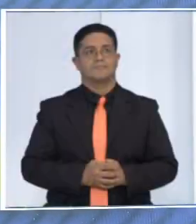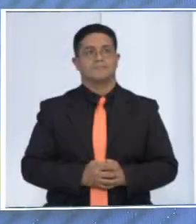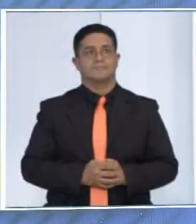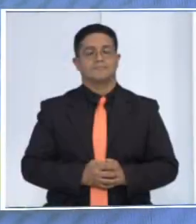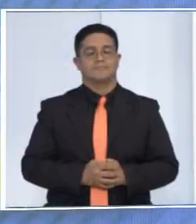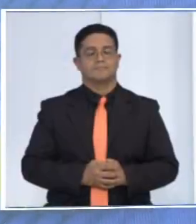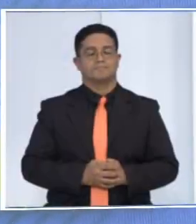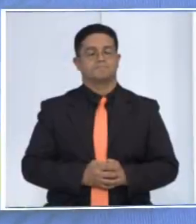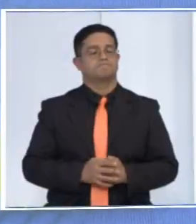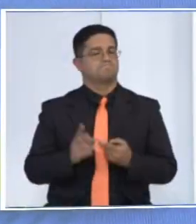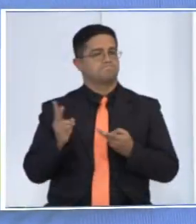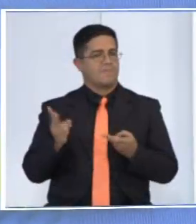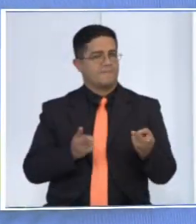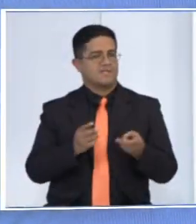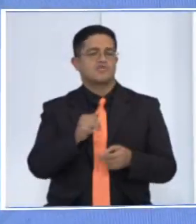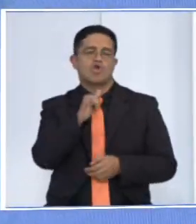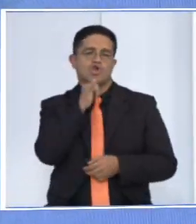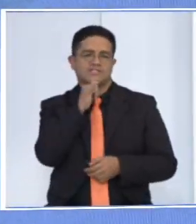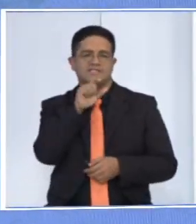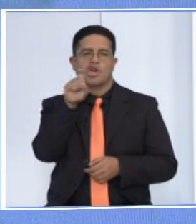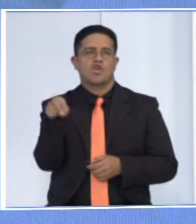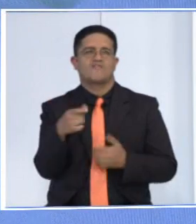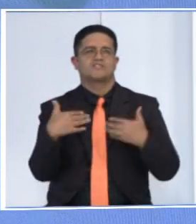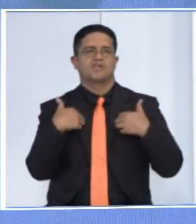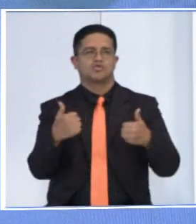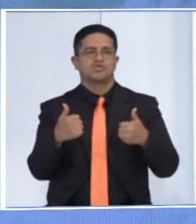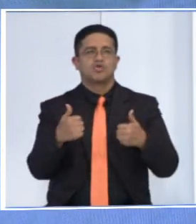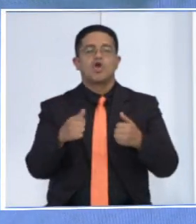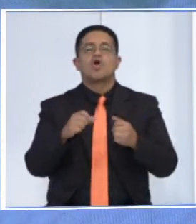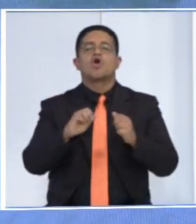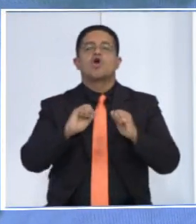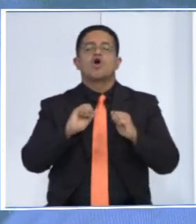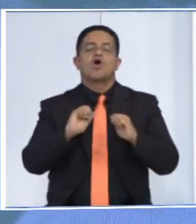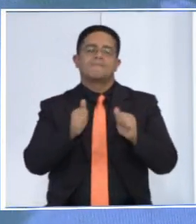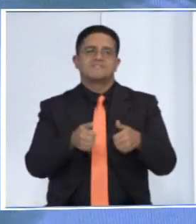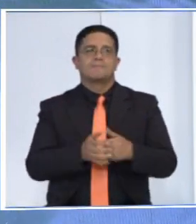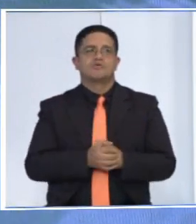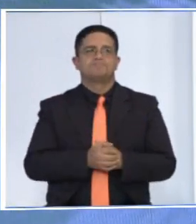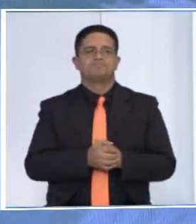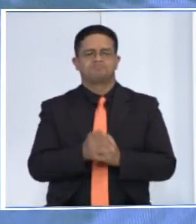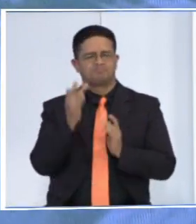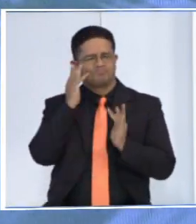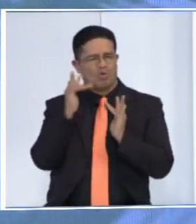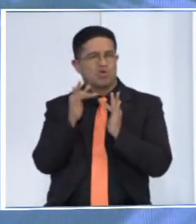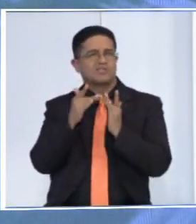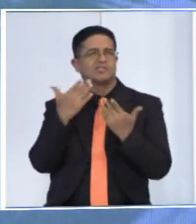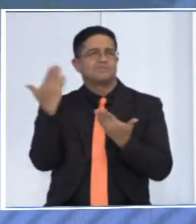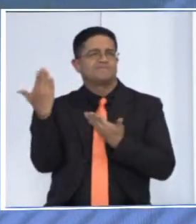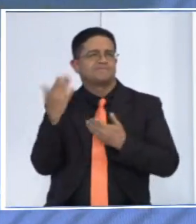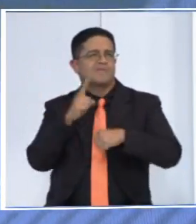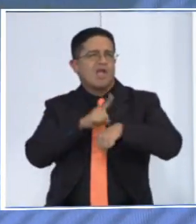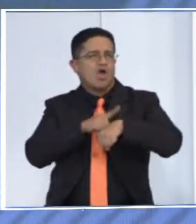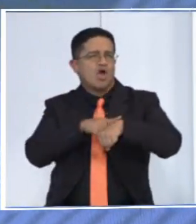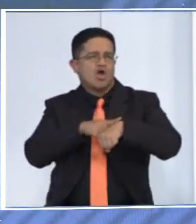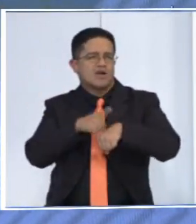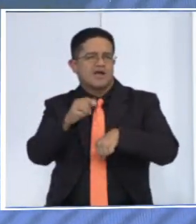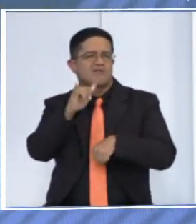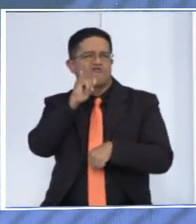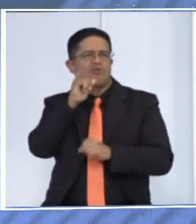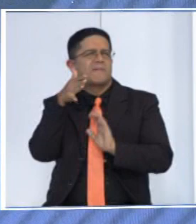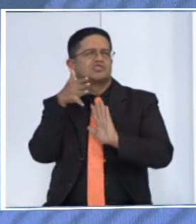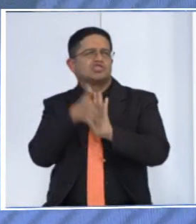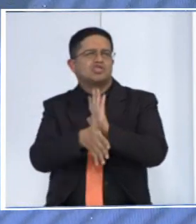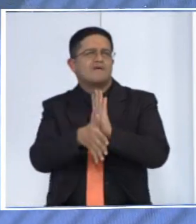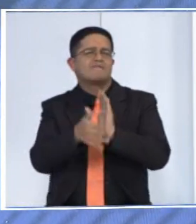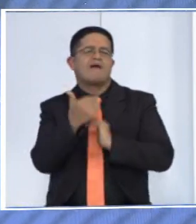Joshua Llanos vamos a comenzar de inmediato porque vamos a hacer un contacto con José Francisco Carvajal que a esta hora nos trae información sobre las